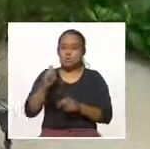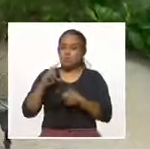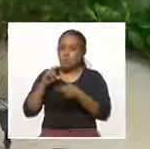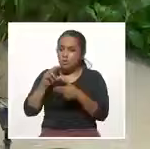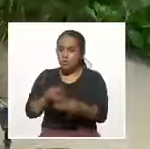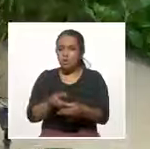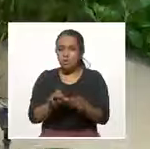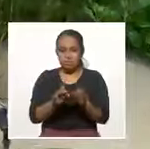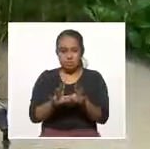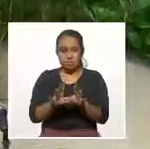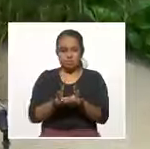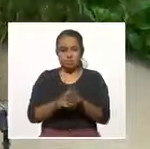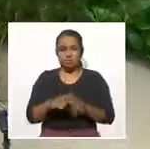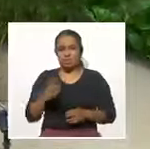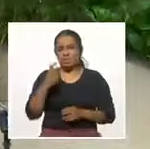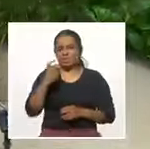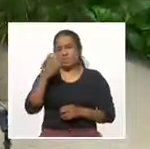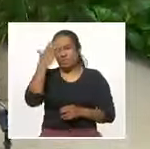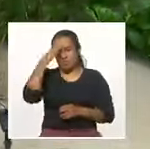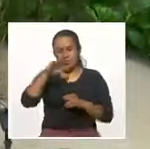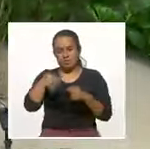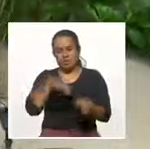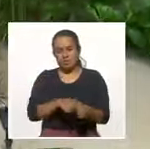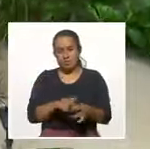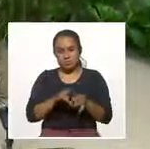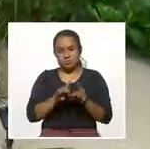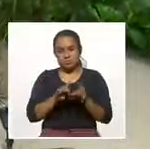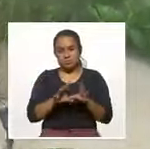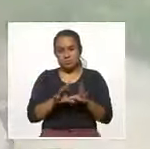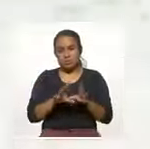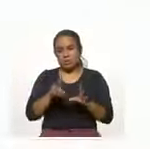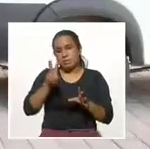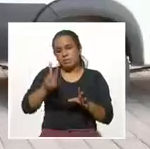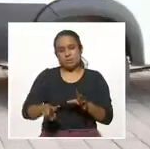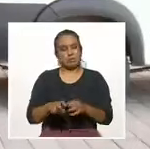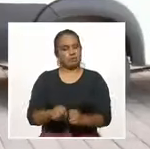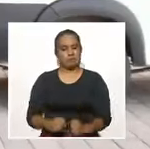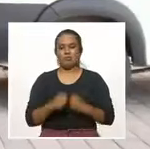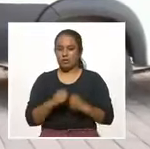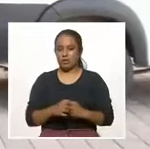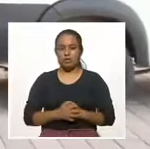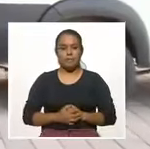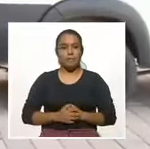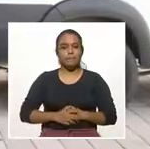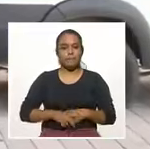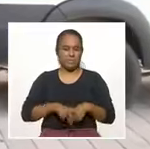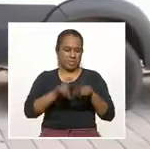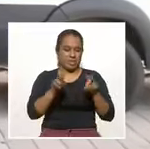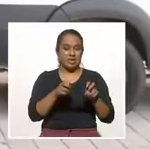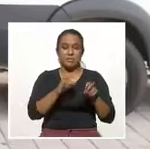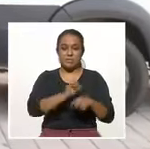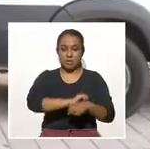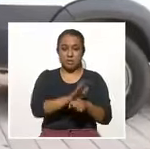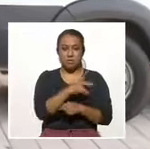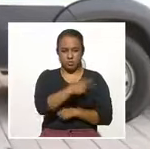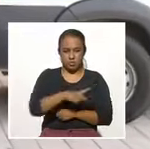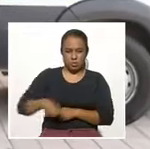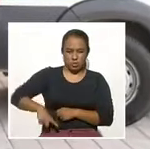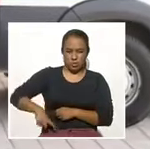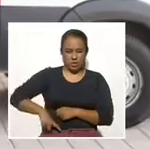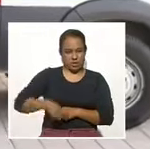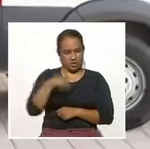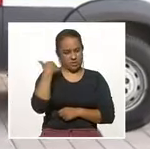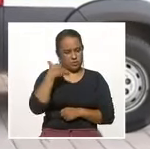huracán, este fenómeno meteorológico que nos pega bastante fuerte. Y en cuanto al tema del coronavirus, el gobierno del estado y